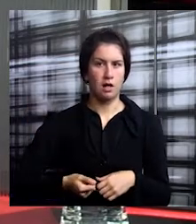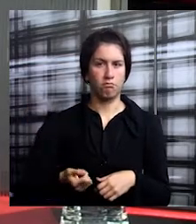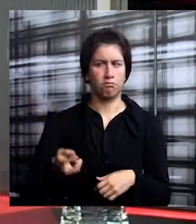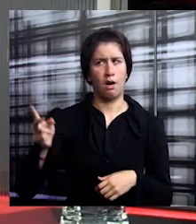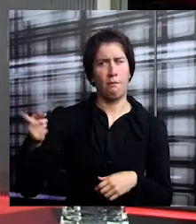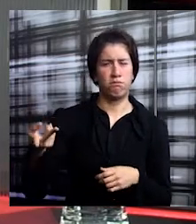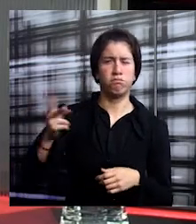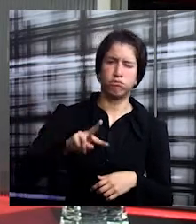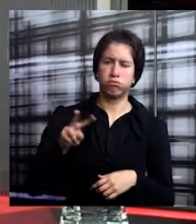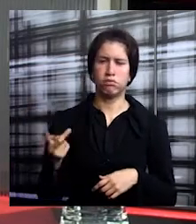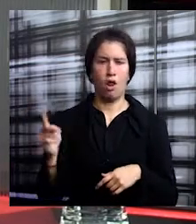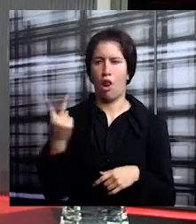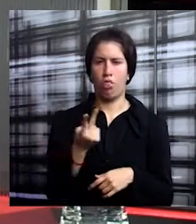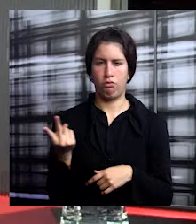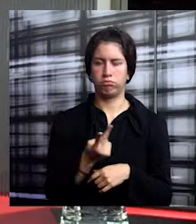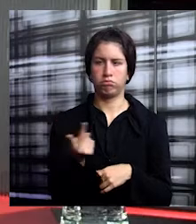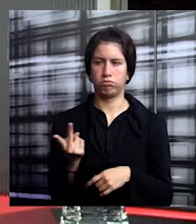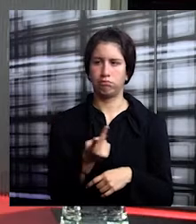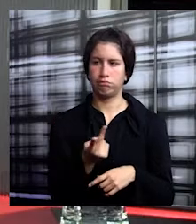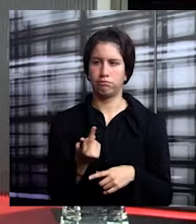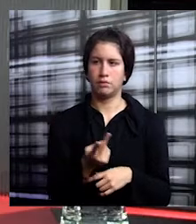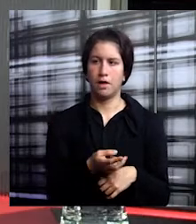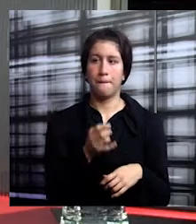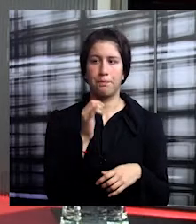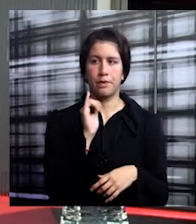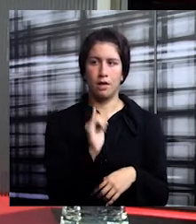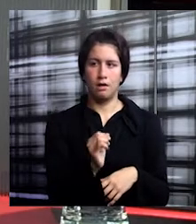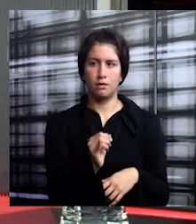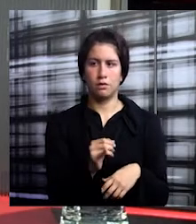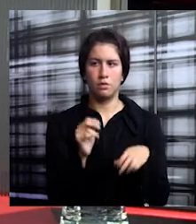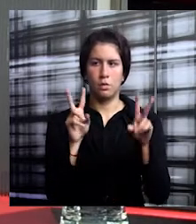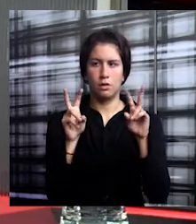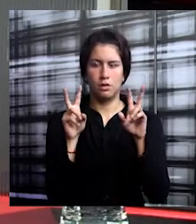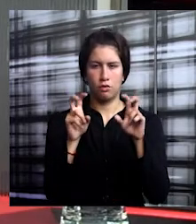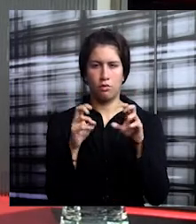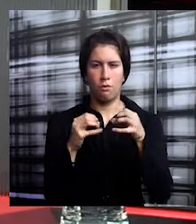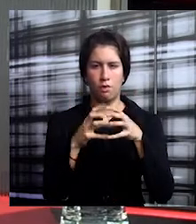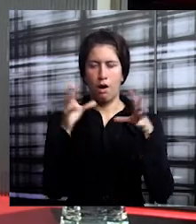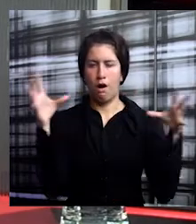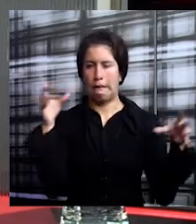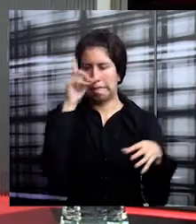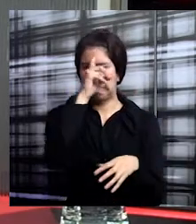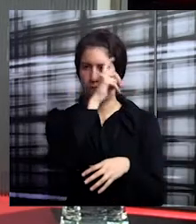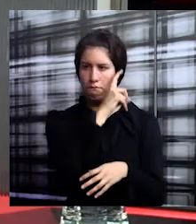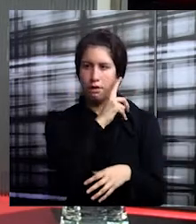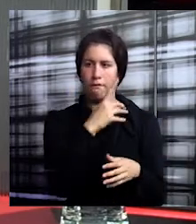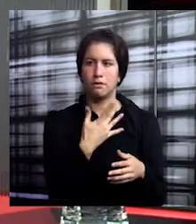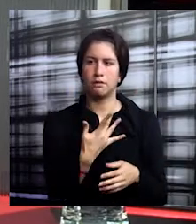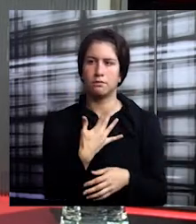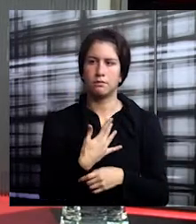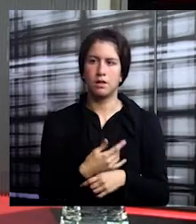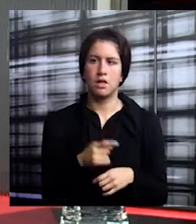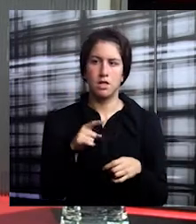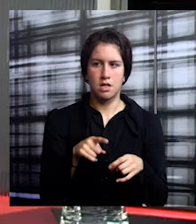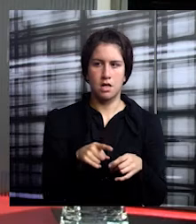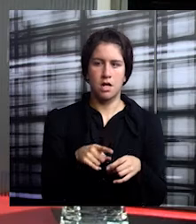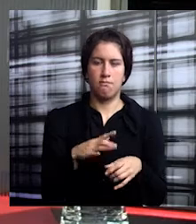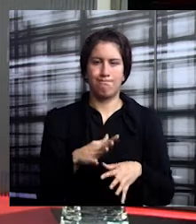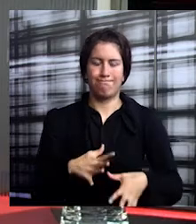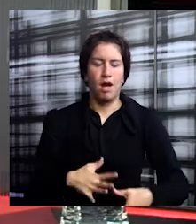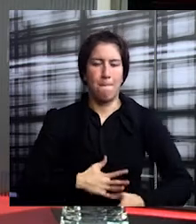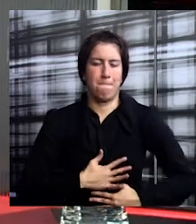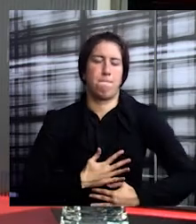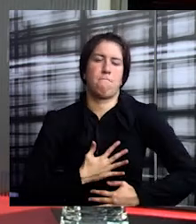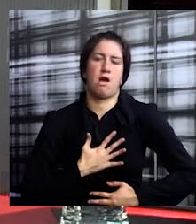Sí, aquí es un tema bastante complejo, digámoslo, y que genera pasiones y diferencias, pero es mucho lo que